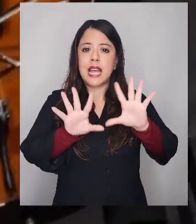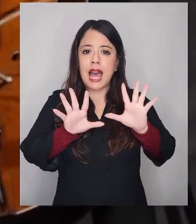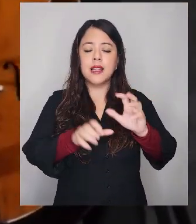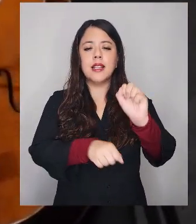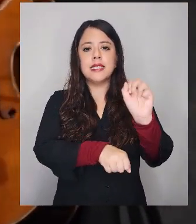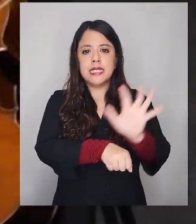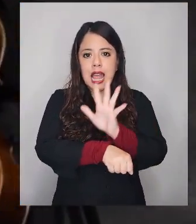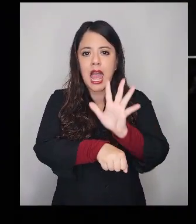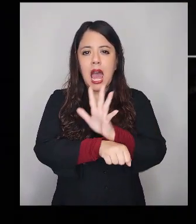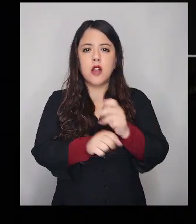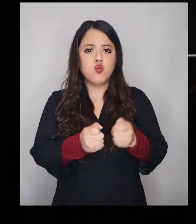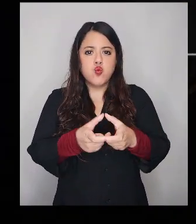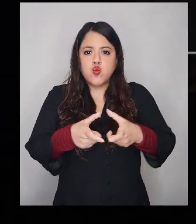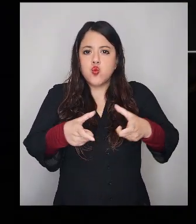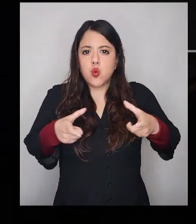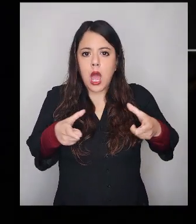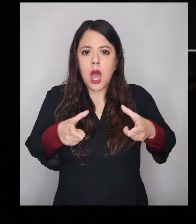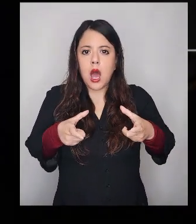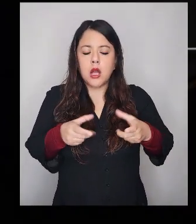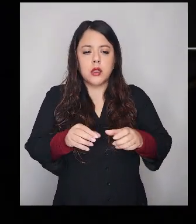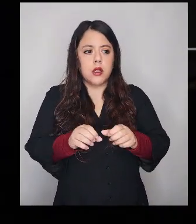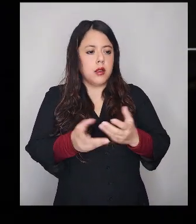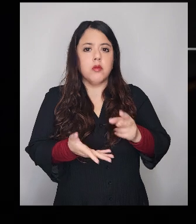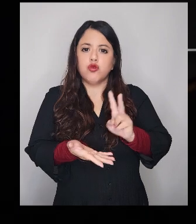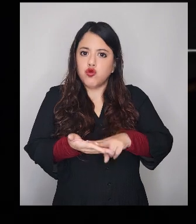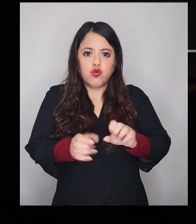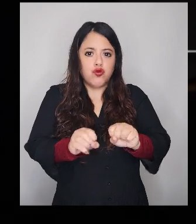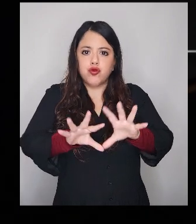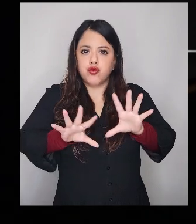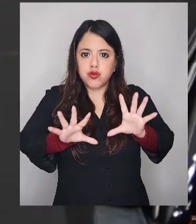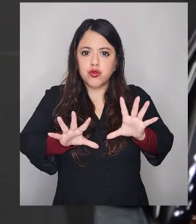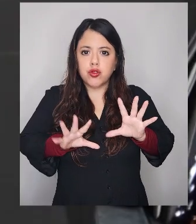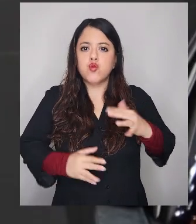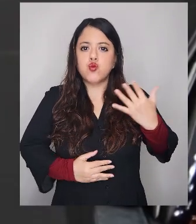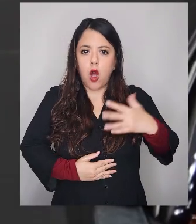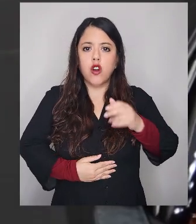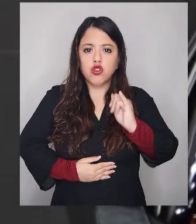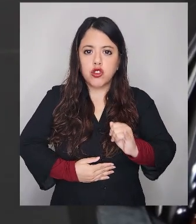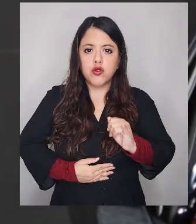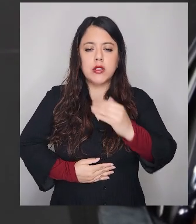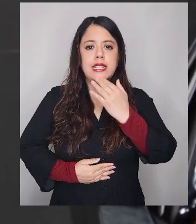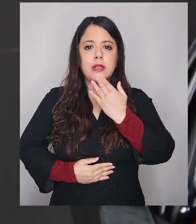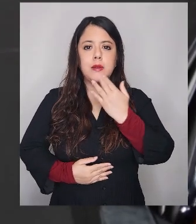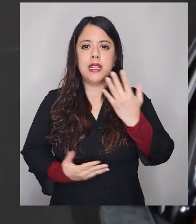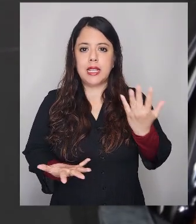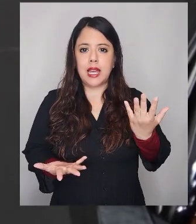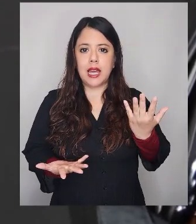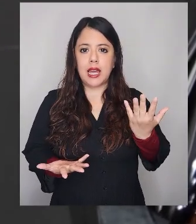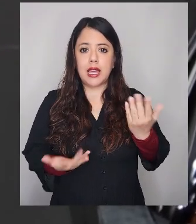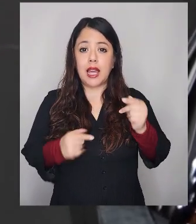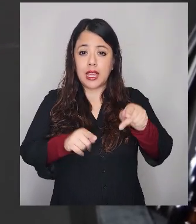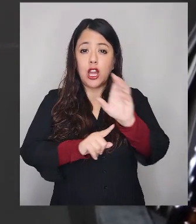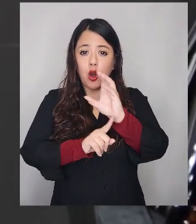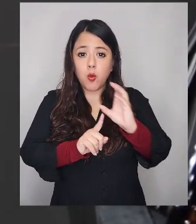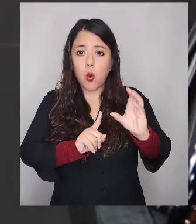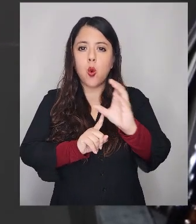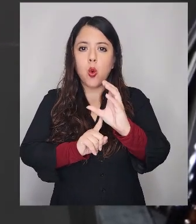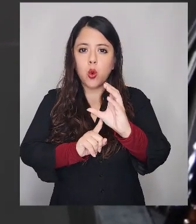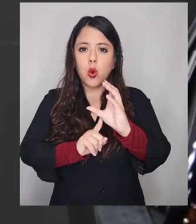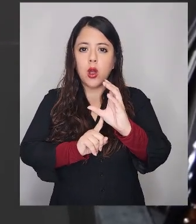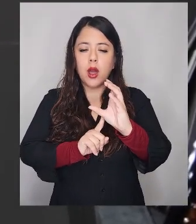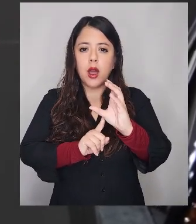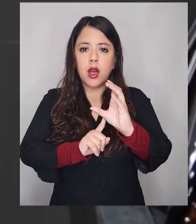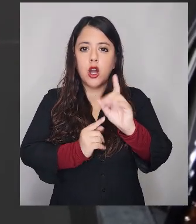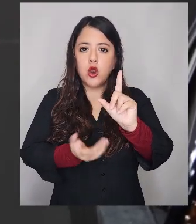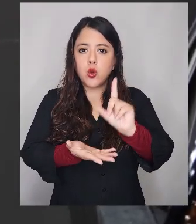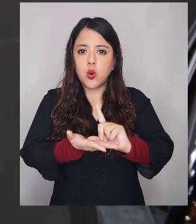Impresionante este teatro y grande y impactante, es muy impresionante y además como cultura es